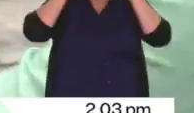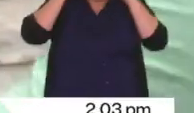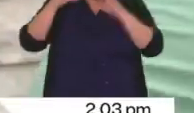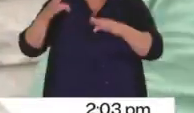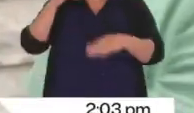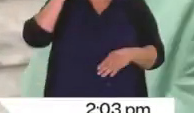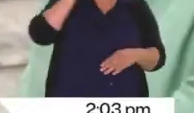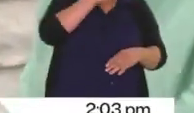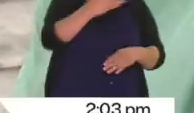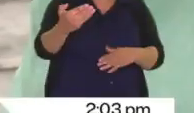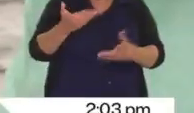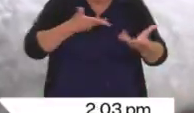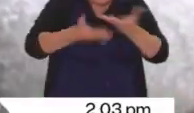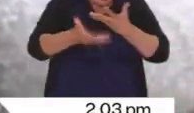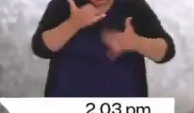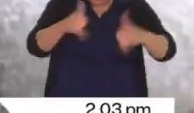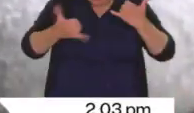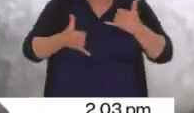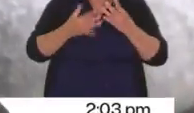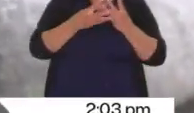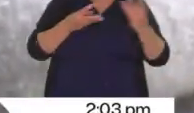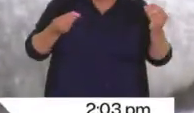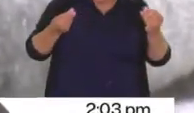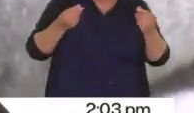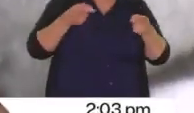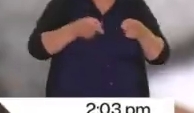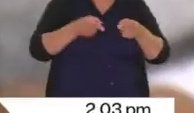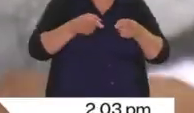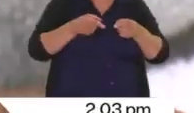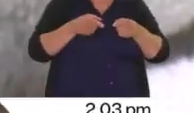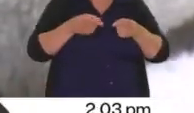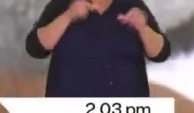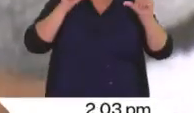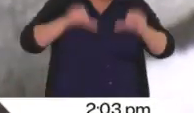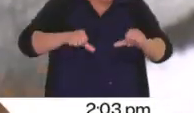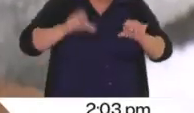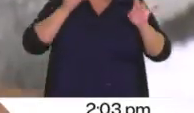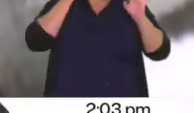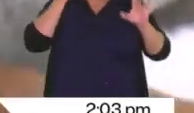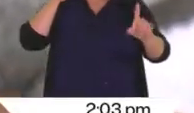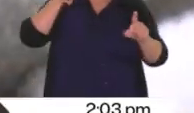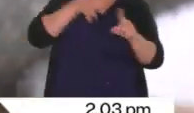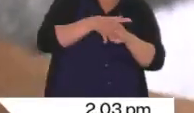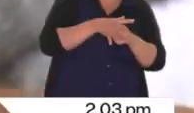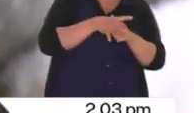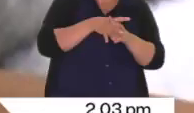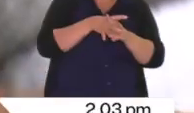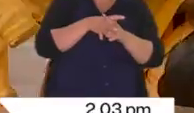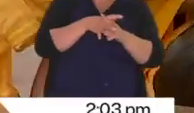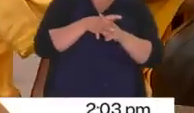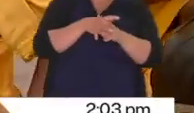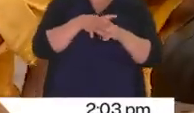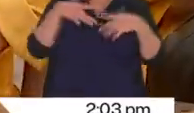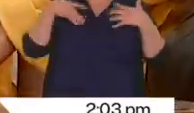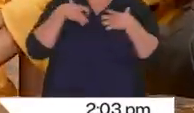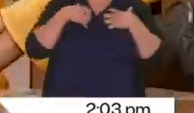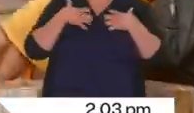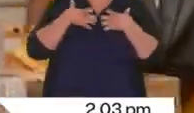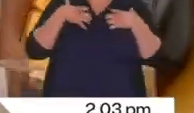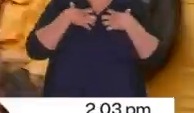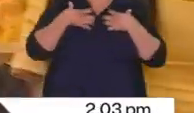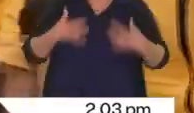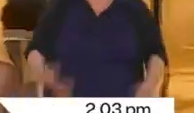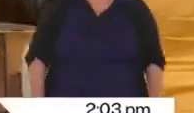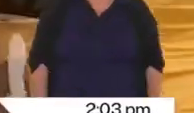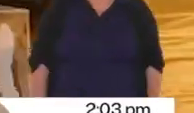los nios interactúan con sus mascotas para así evitar conductas inapropiadas que afecten a los animales bueno esta Va a